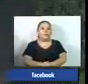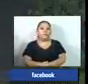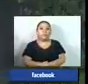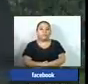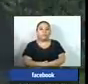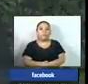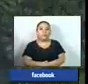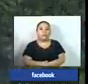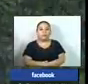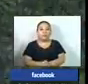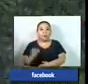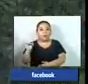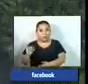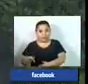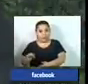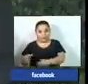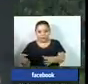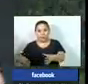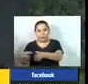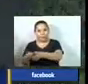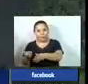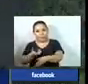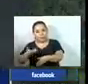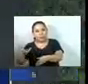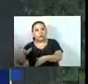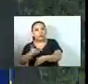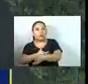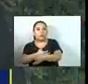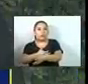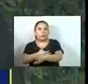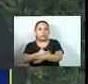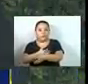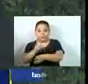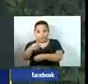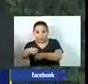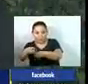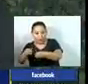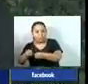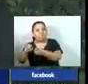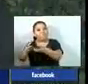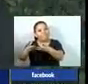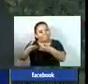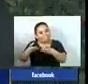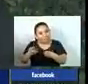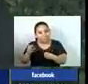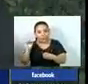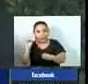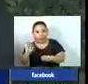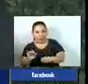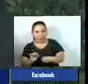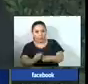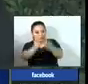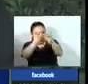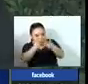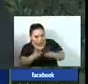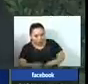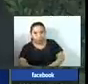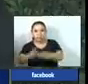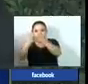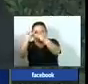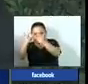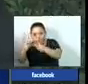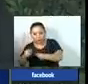nosotros aspiramos a que sea esta unidad en la que se deriven todos aquellos casos